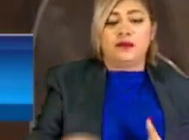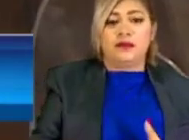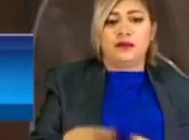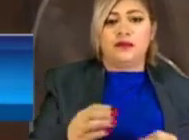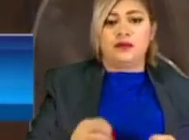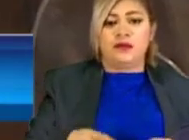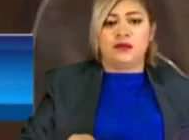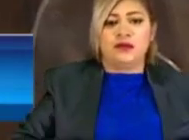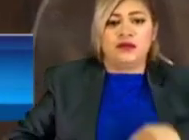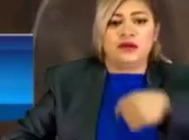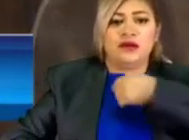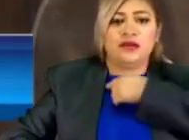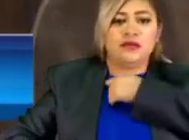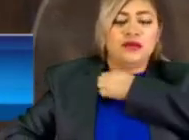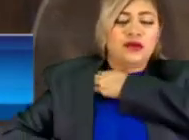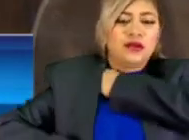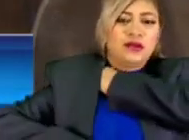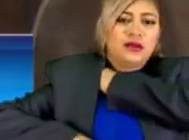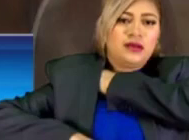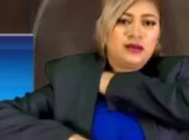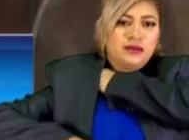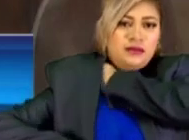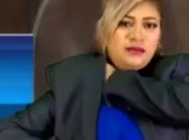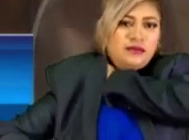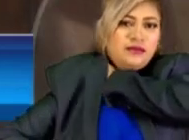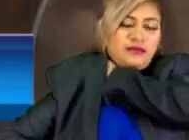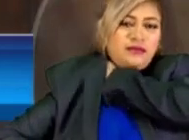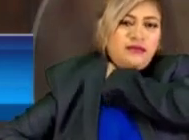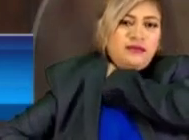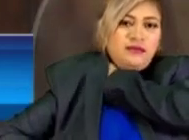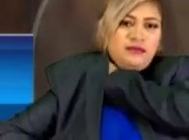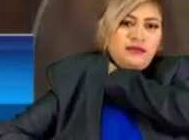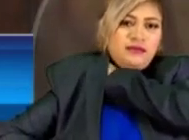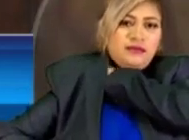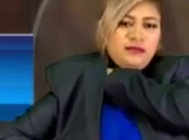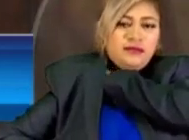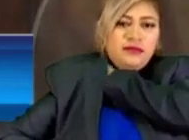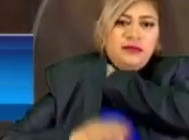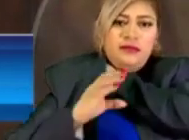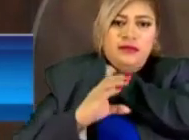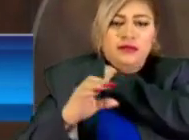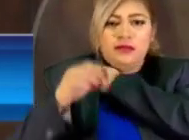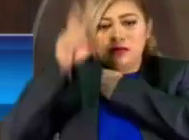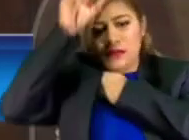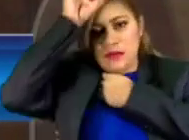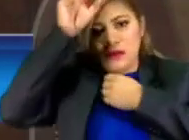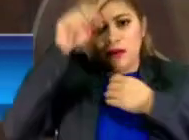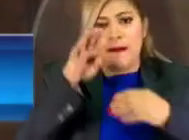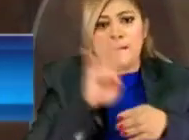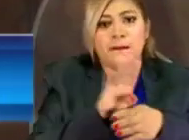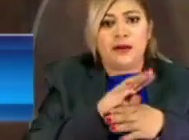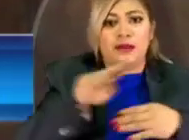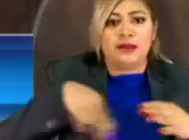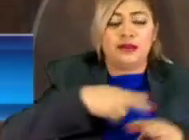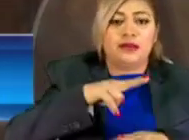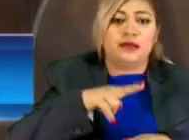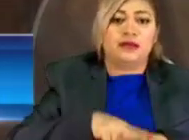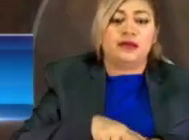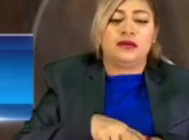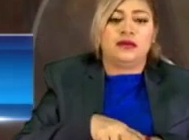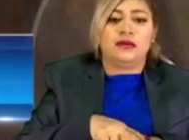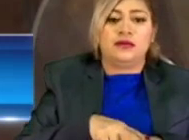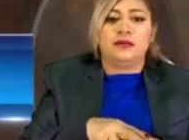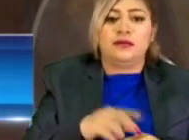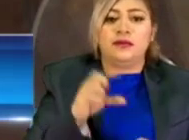Oportunidades, gestionado por la Caja de Ahorro y el Banco Nacional, dirigido a